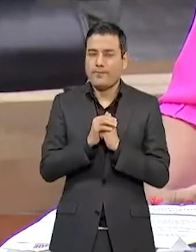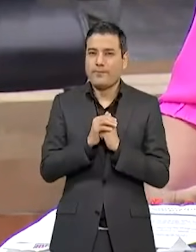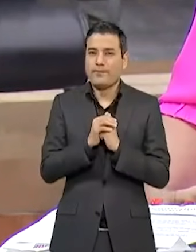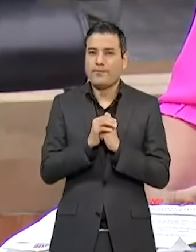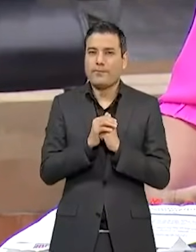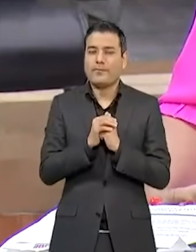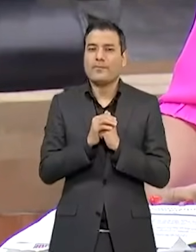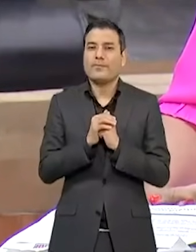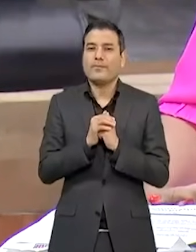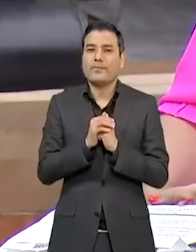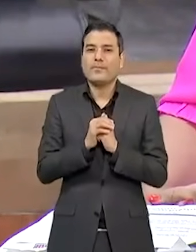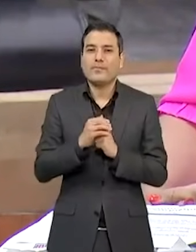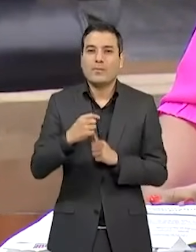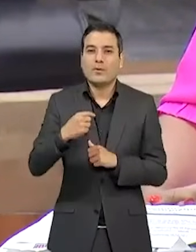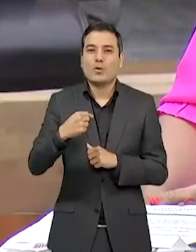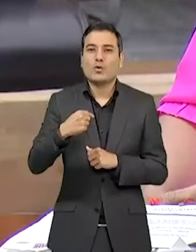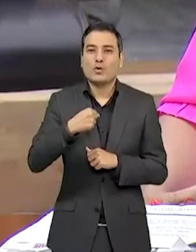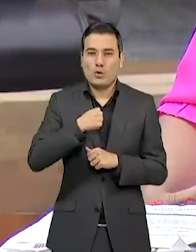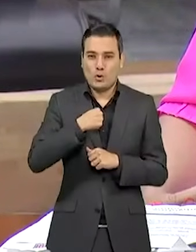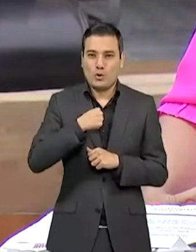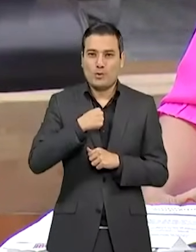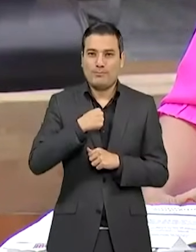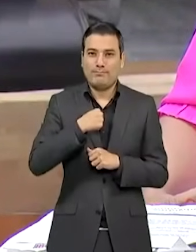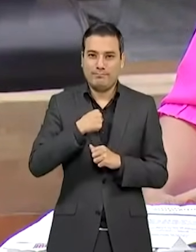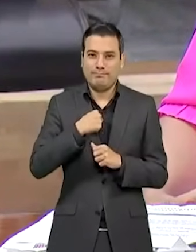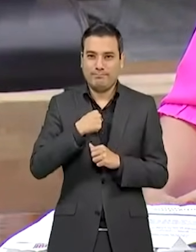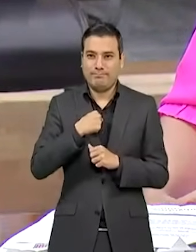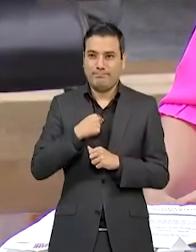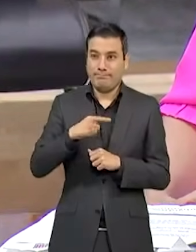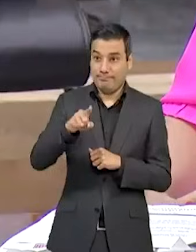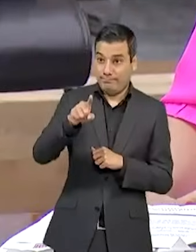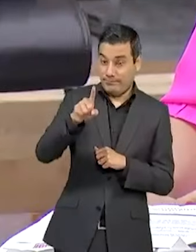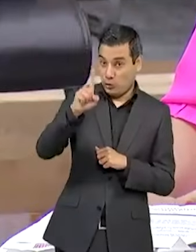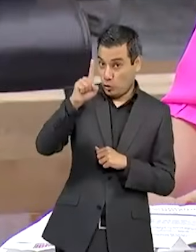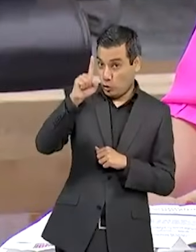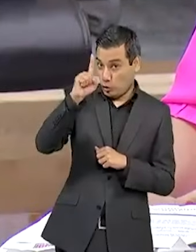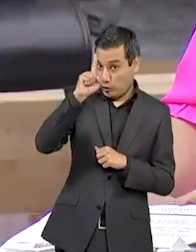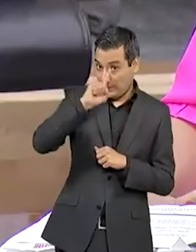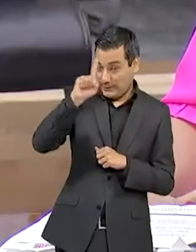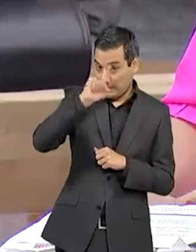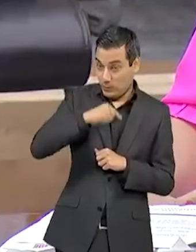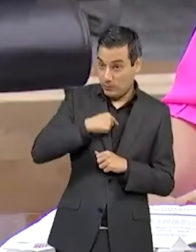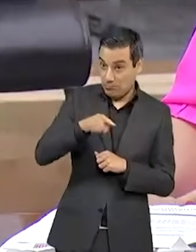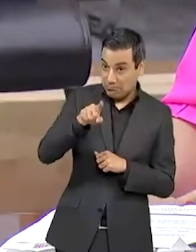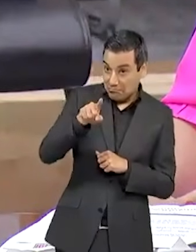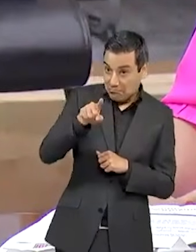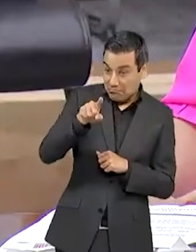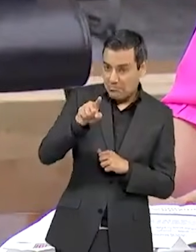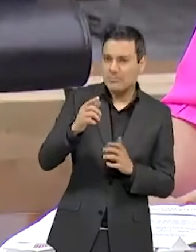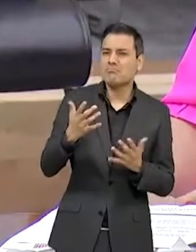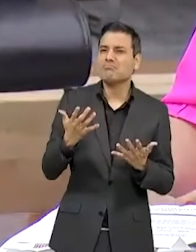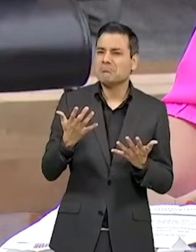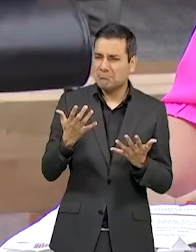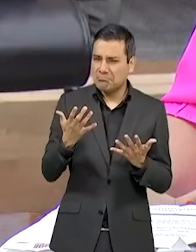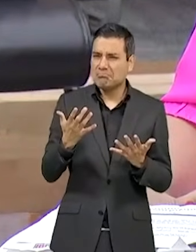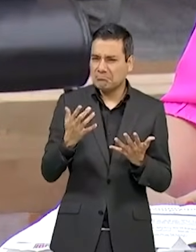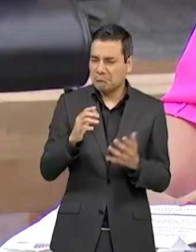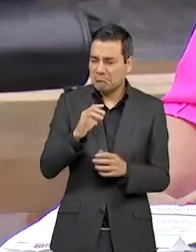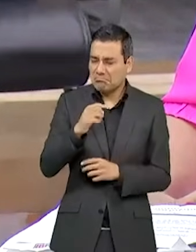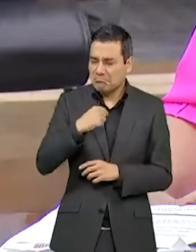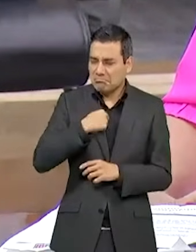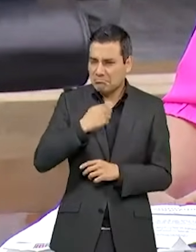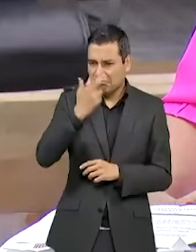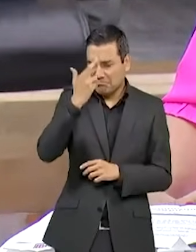fui sensible al comentario de un consejero. A mí parece que hay una regla no escrita que se me